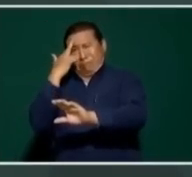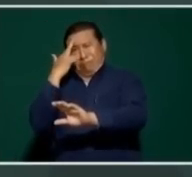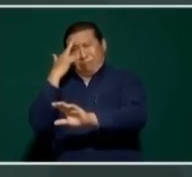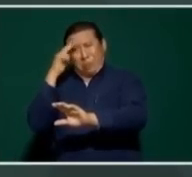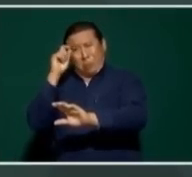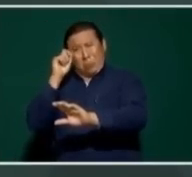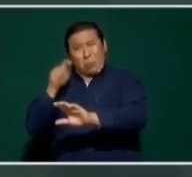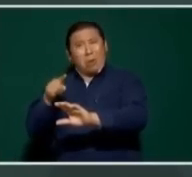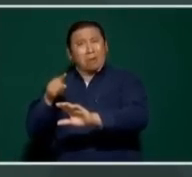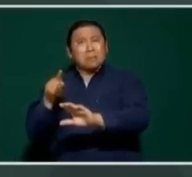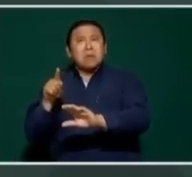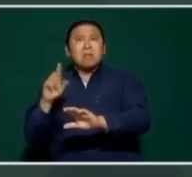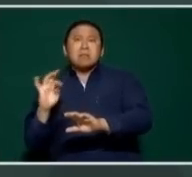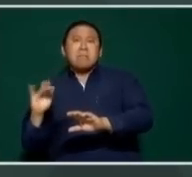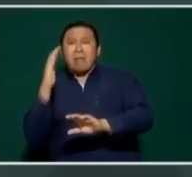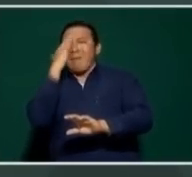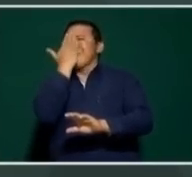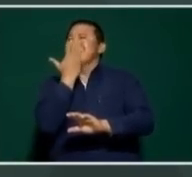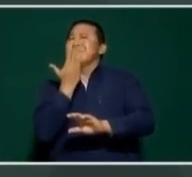es la Riviera Maya.